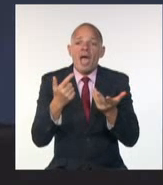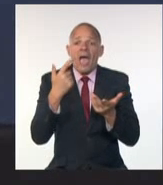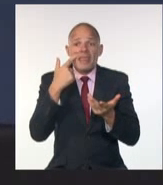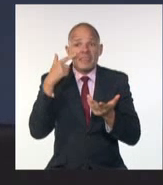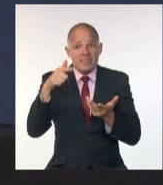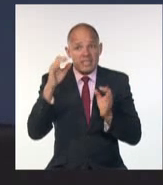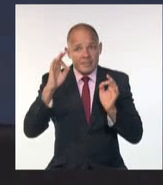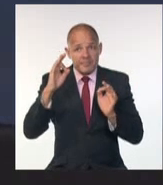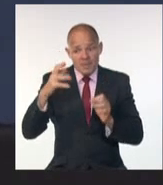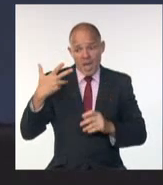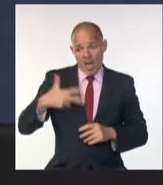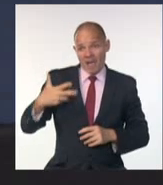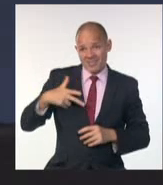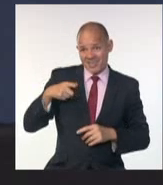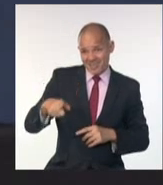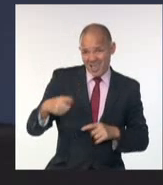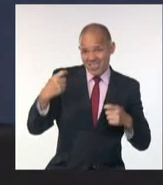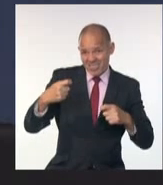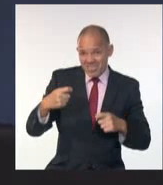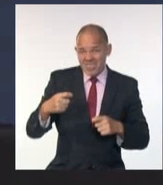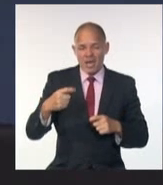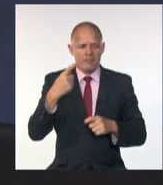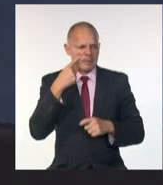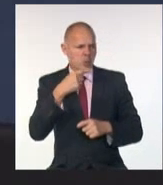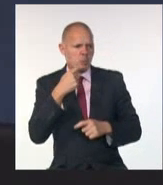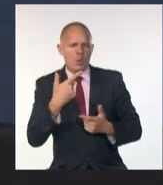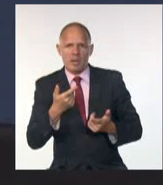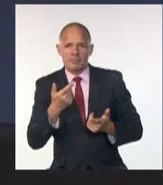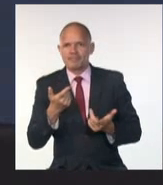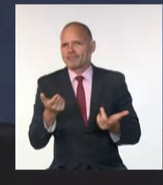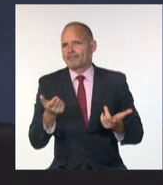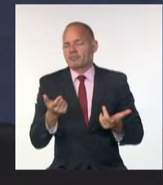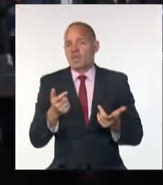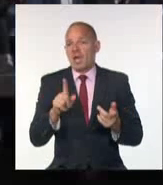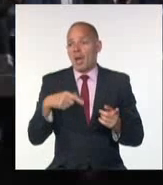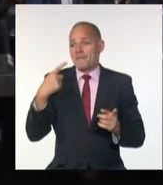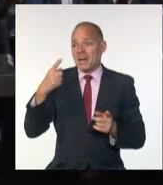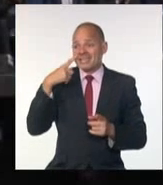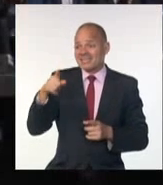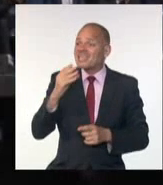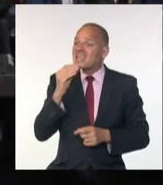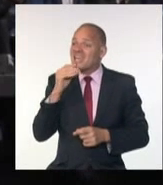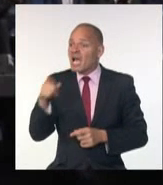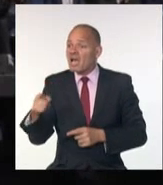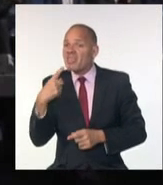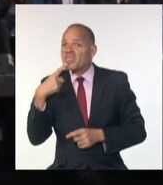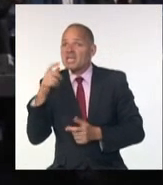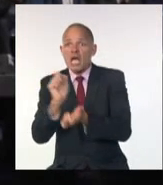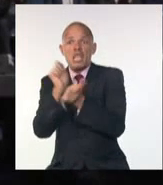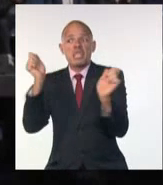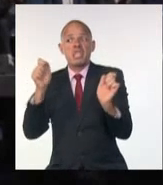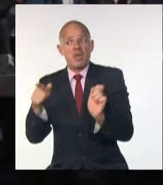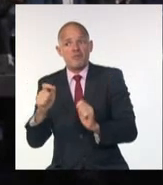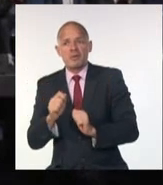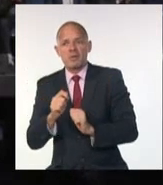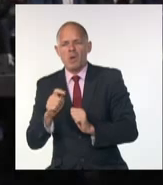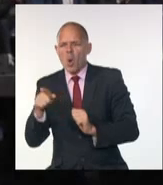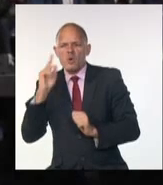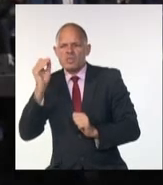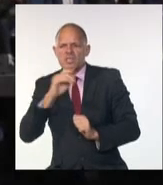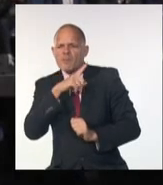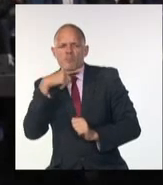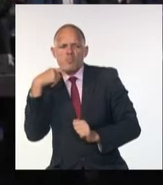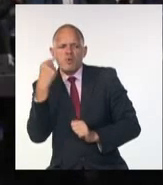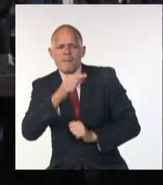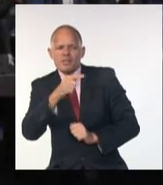él definió como único país de Oriente Medio defensor de la democracia liberal ciega la vida de inocentes palestinos y